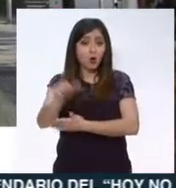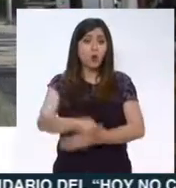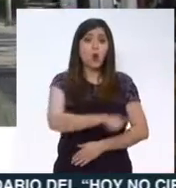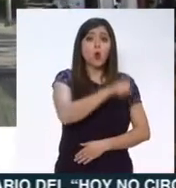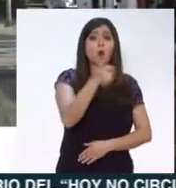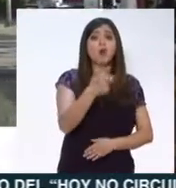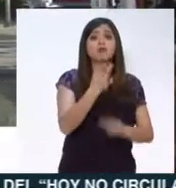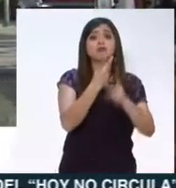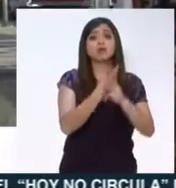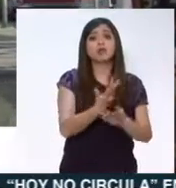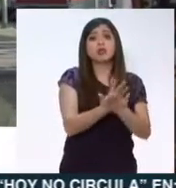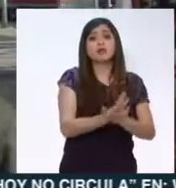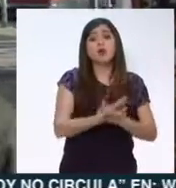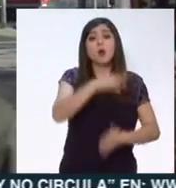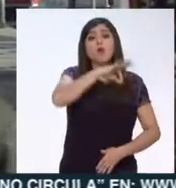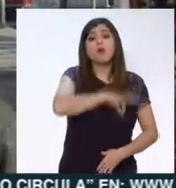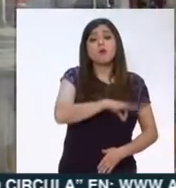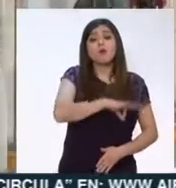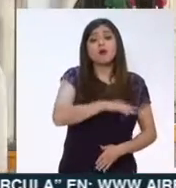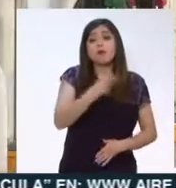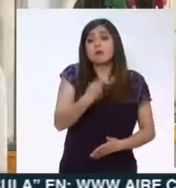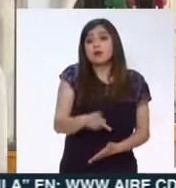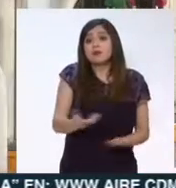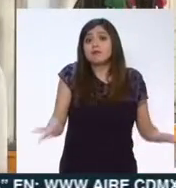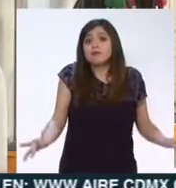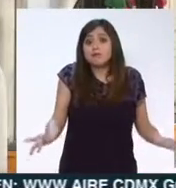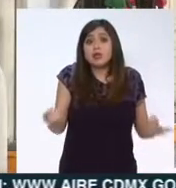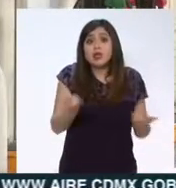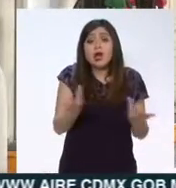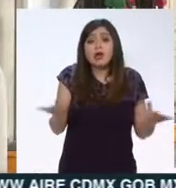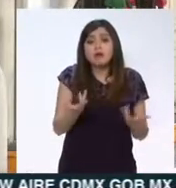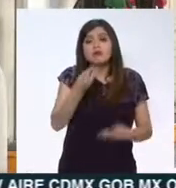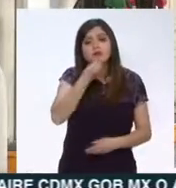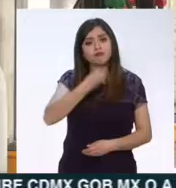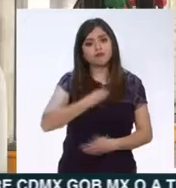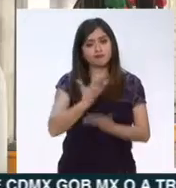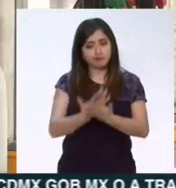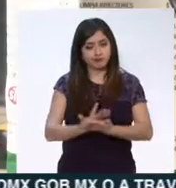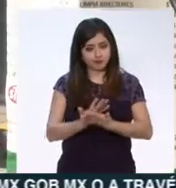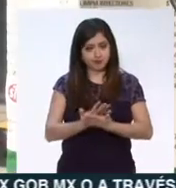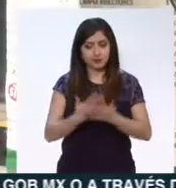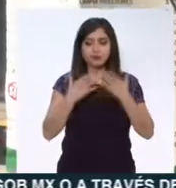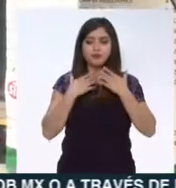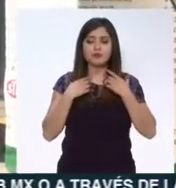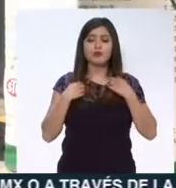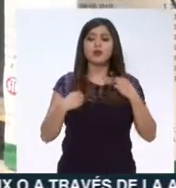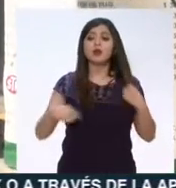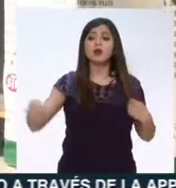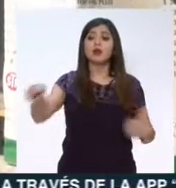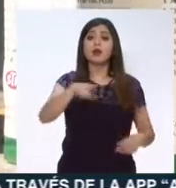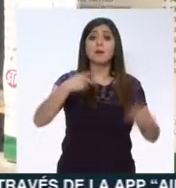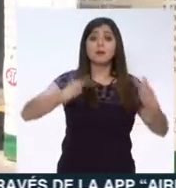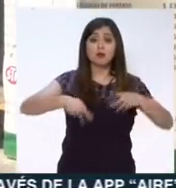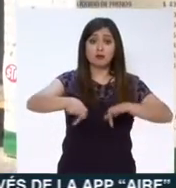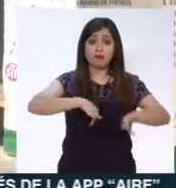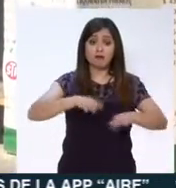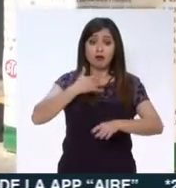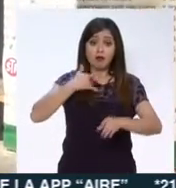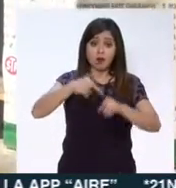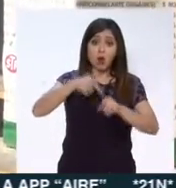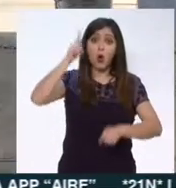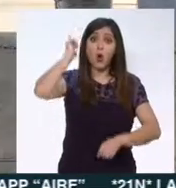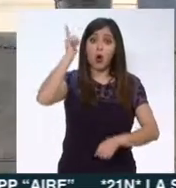propinas, pero esperar no hay otra opción. Ante este panorama, los empleados esperan que les abastezcan lo más pronto